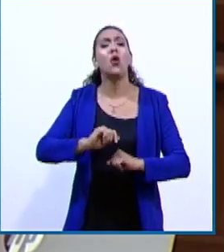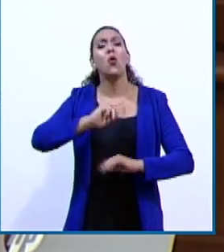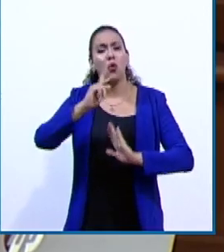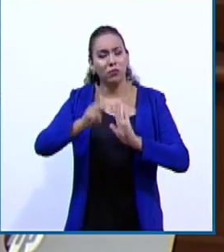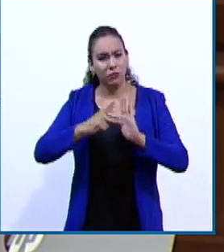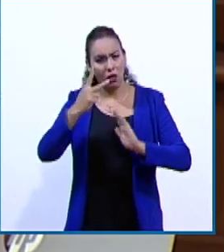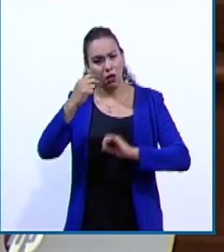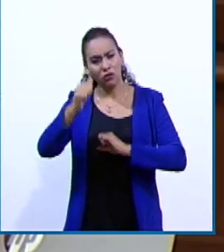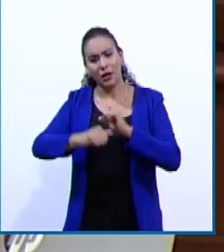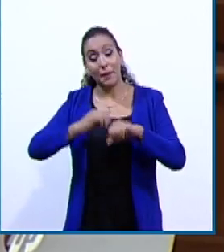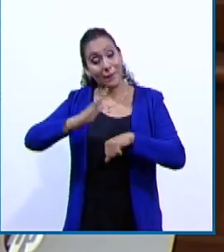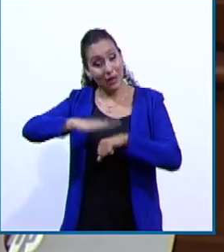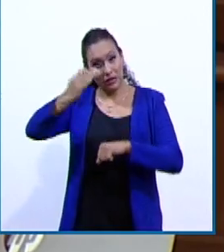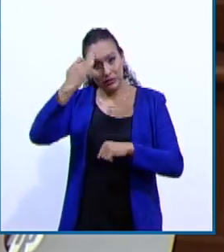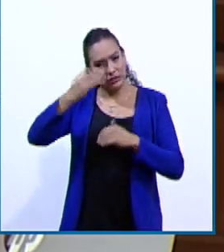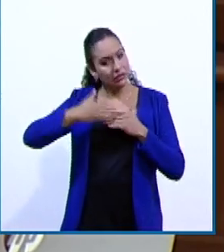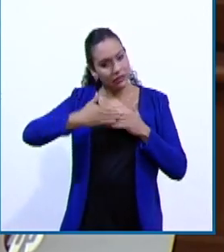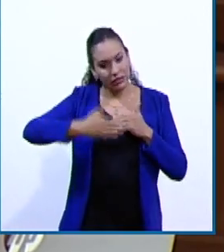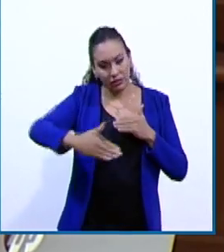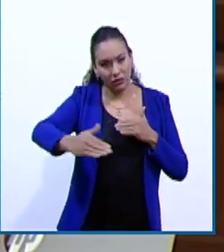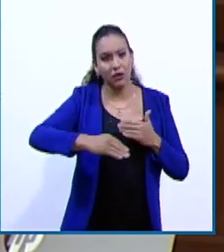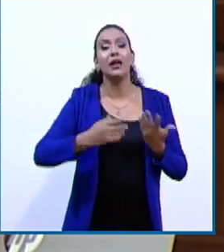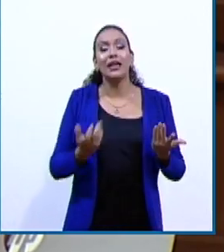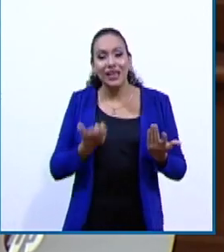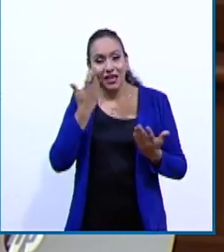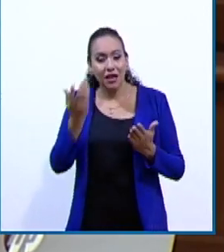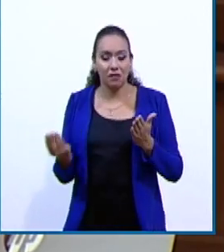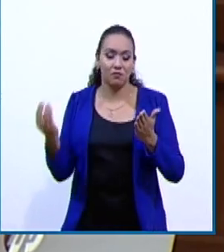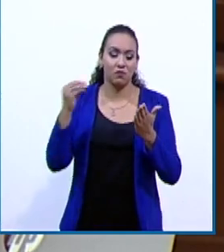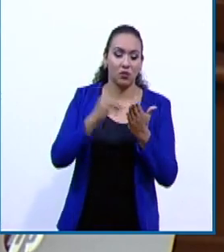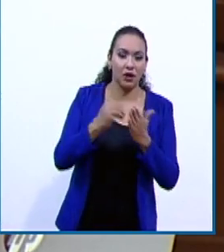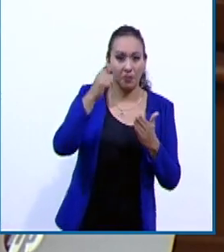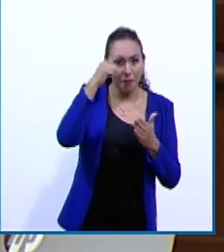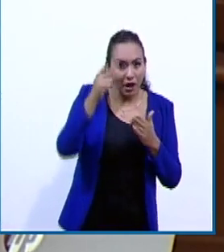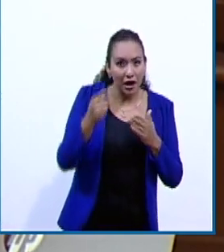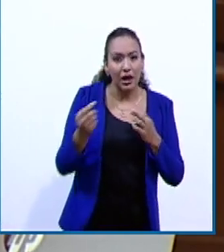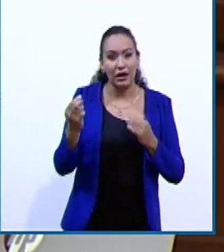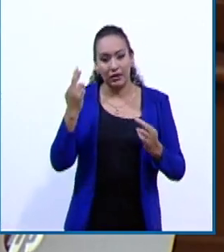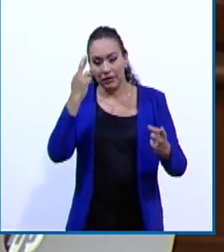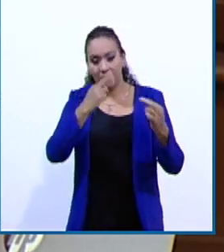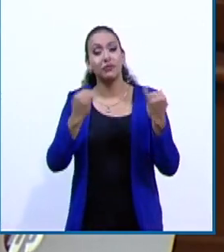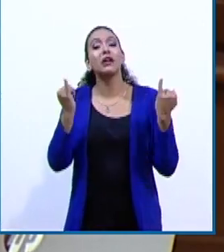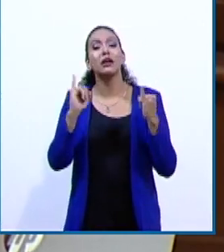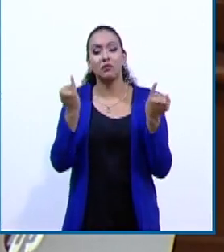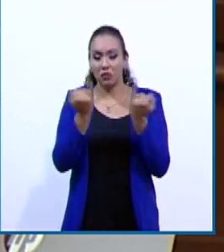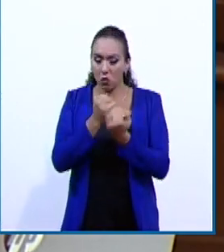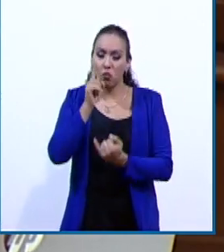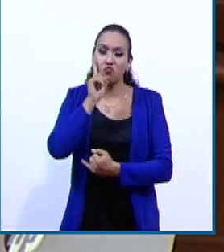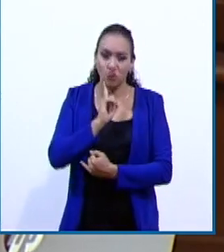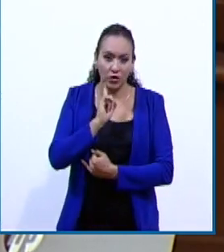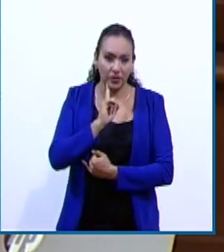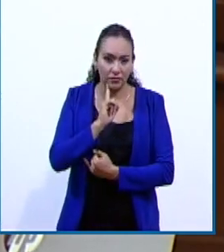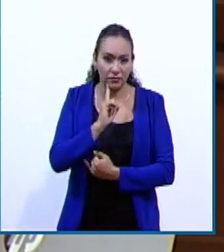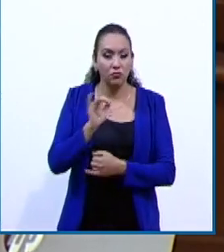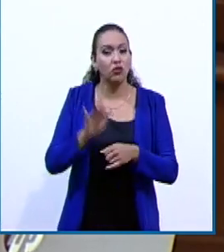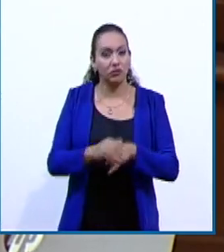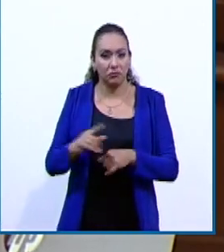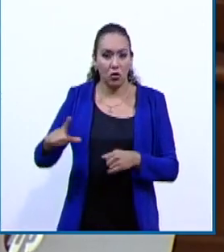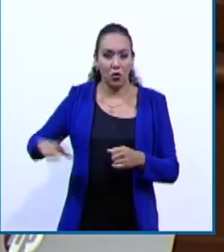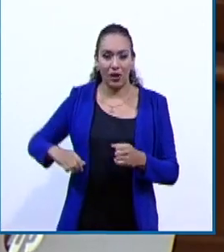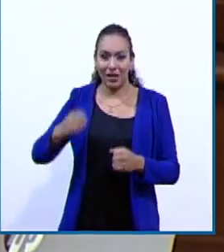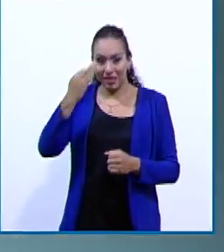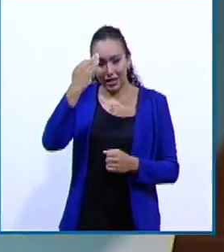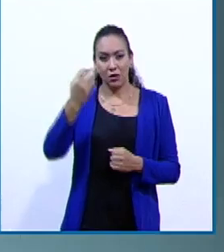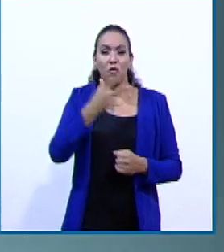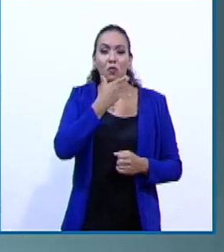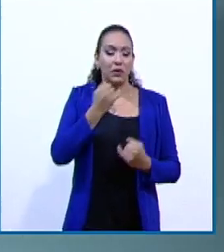que otras autoridades podrían tomar para garantizarlo, pues considero que ello excede de la materia de estudio.